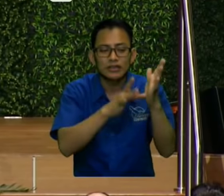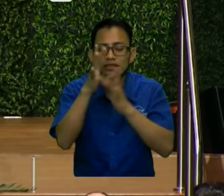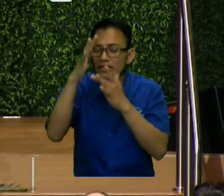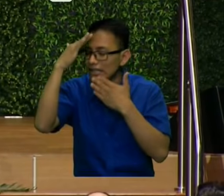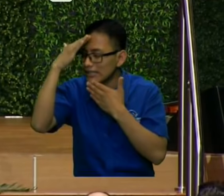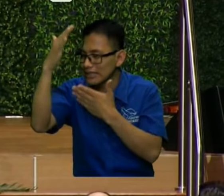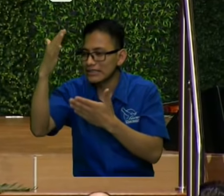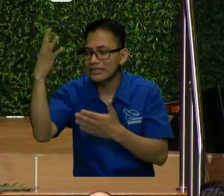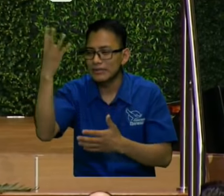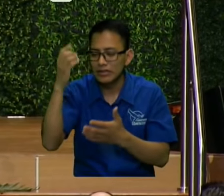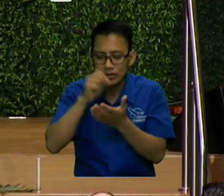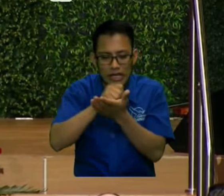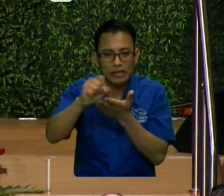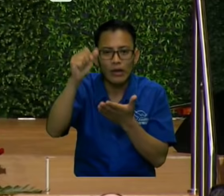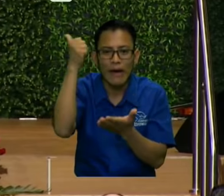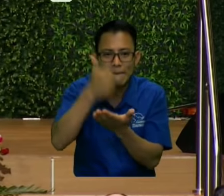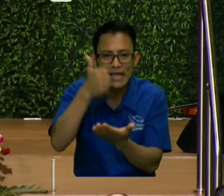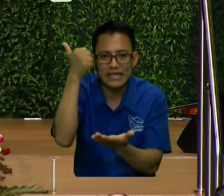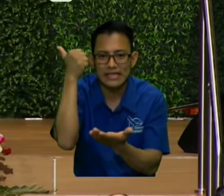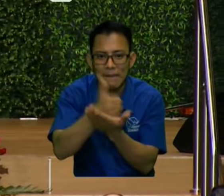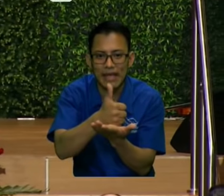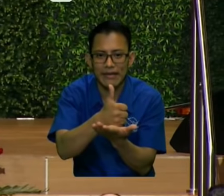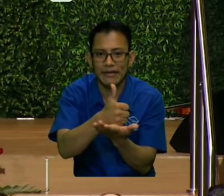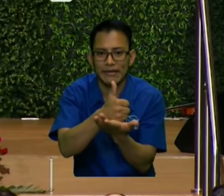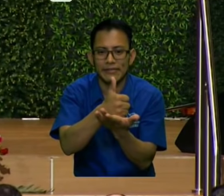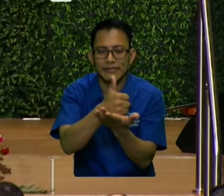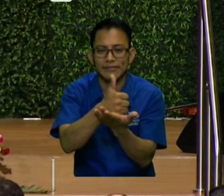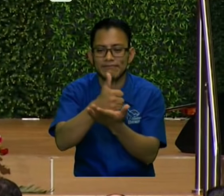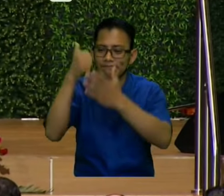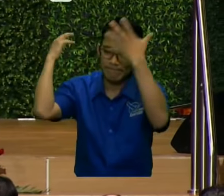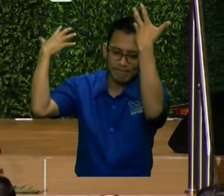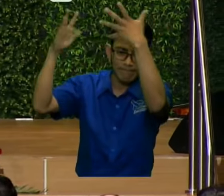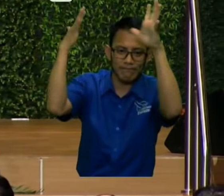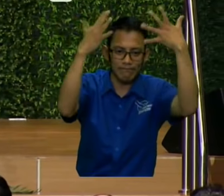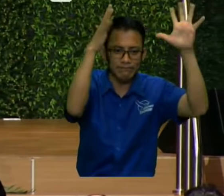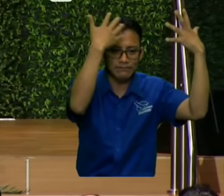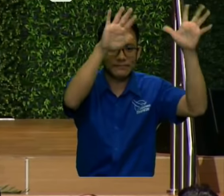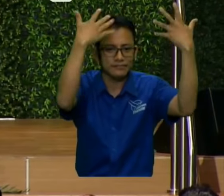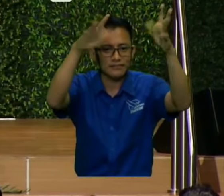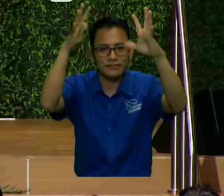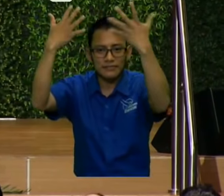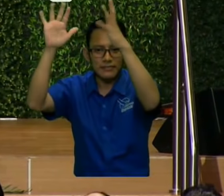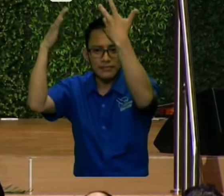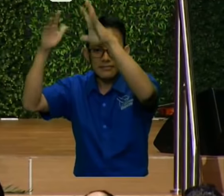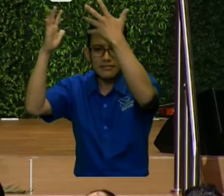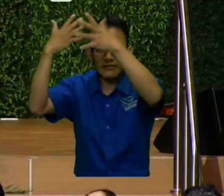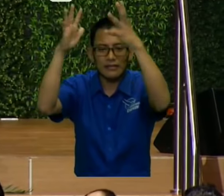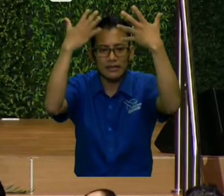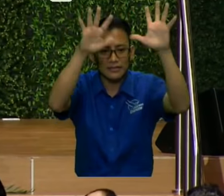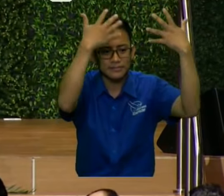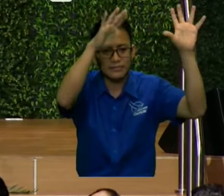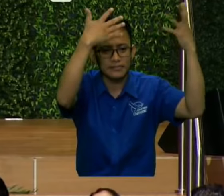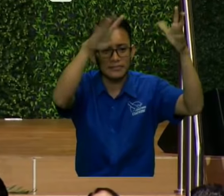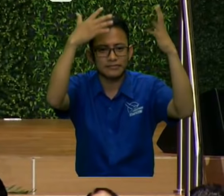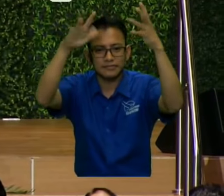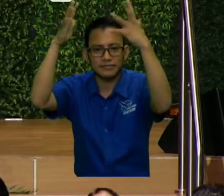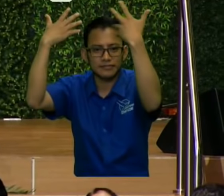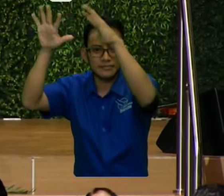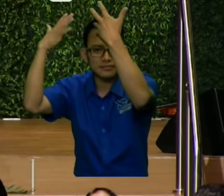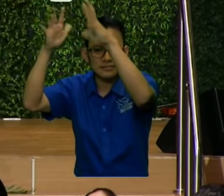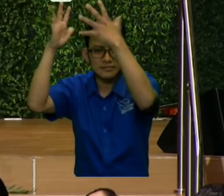Santo. Amén, amén y amén. Denle fuerte ese aplauso al Rey, mientras me ayudan con el monitoreo,